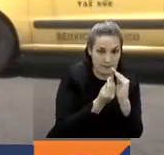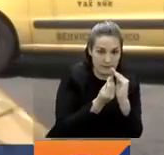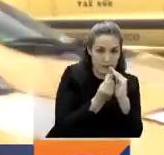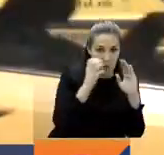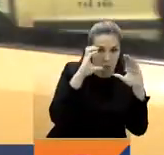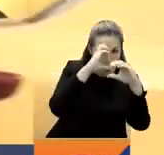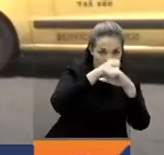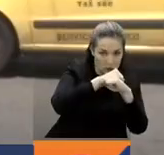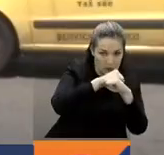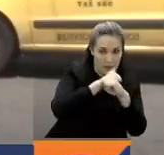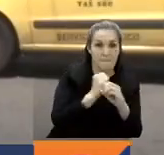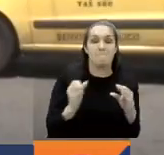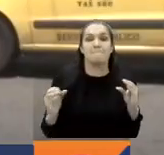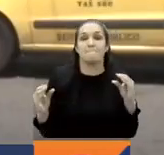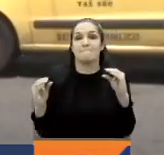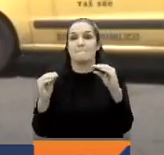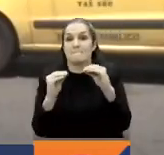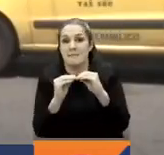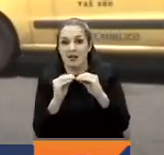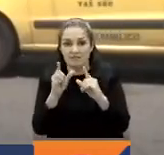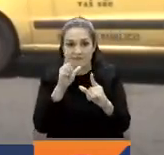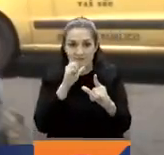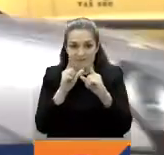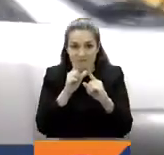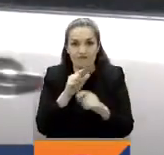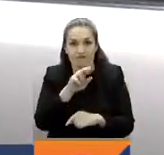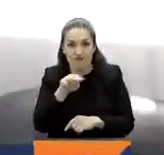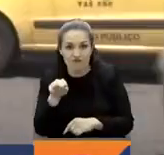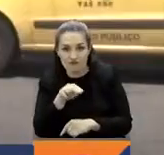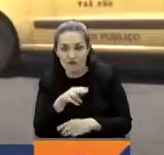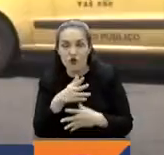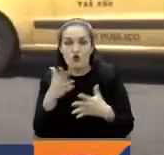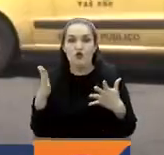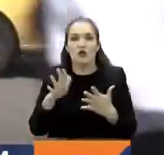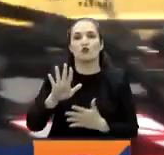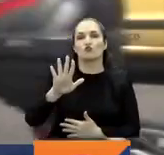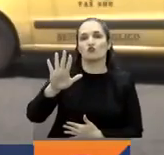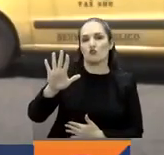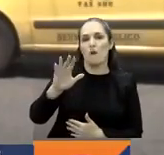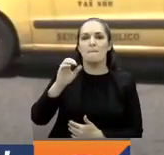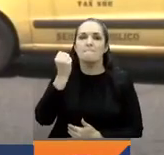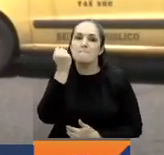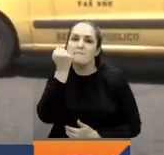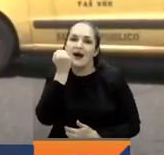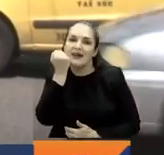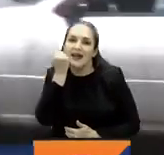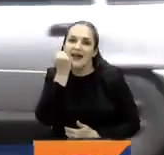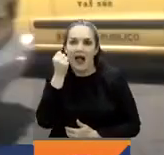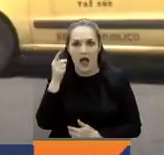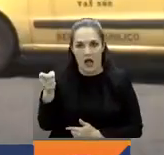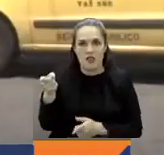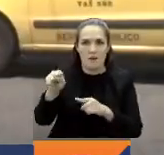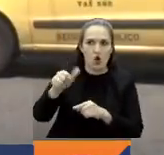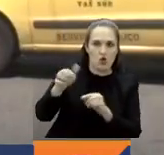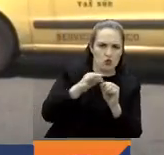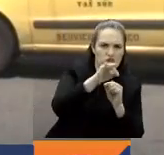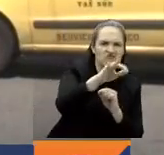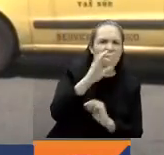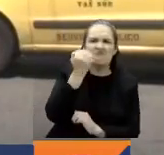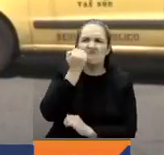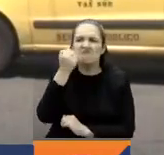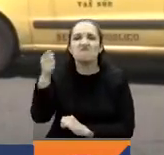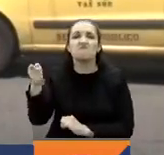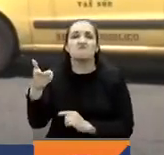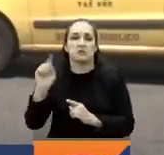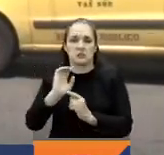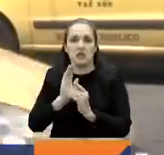roja hospitalaria, en municipios como Barrancabermeja y Málaga se han adoptado medidas especiales. En Barrancabermeja, por ejemplo, los servicios religiosos